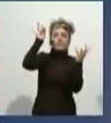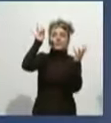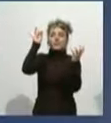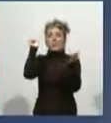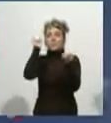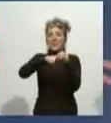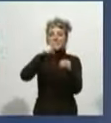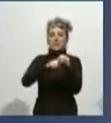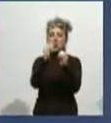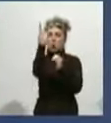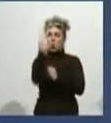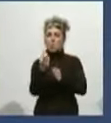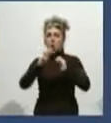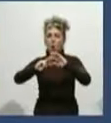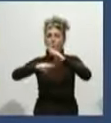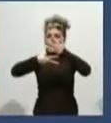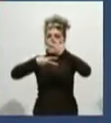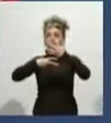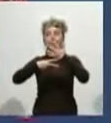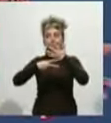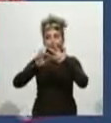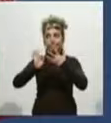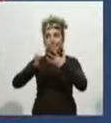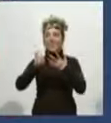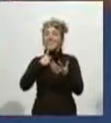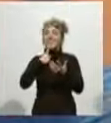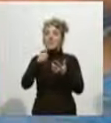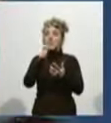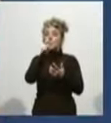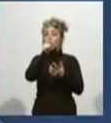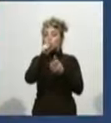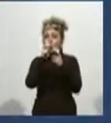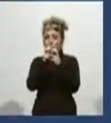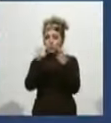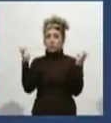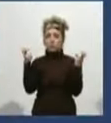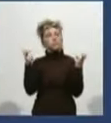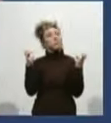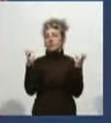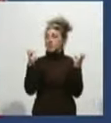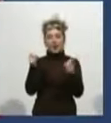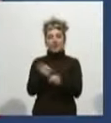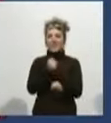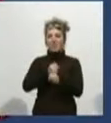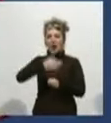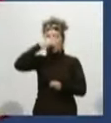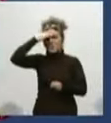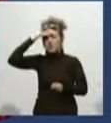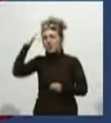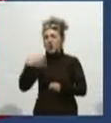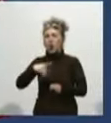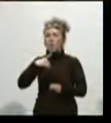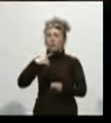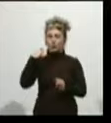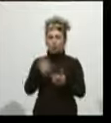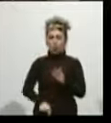número 8. Complicado lo tienen, señores del jurado, es un tópico. Lo siento mucho el trabajo que tienen por delante y lo que tienen que debatir, pero